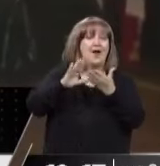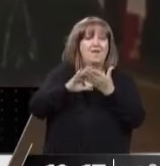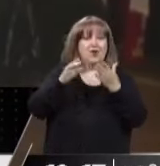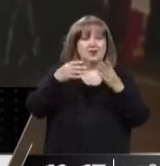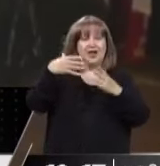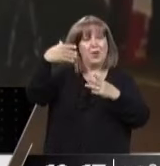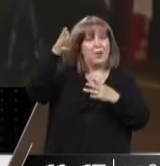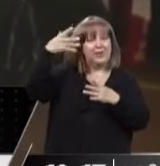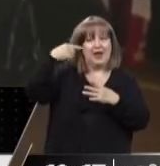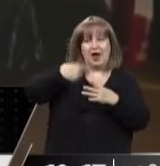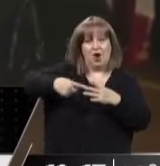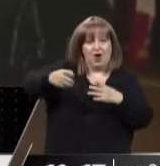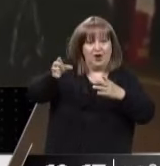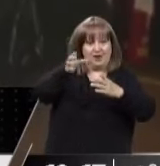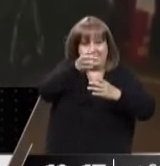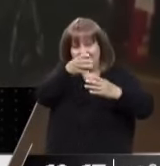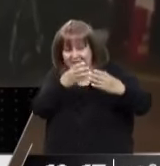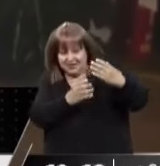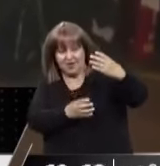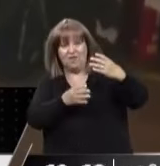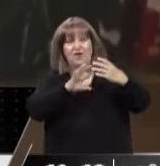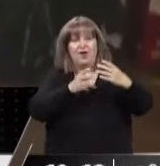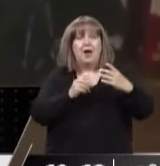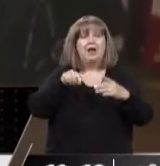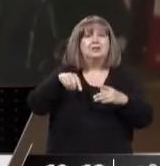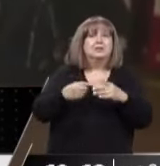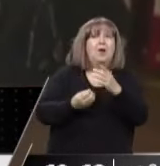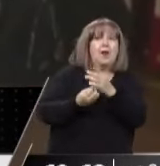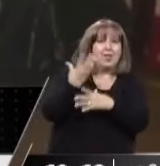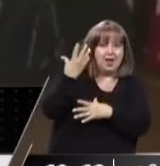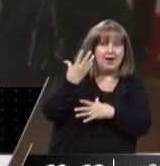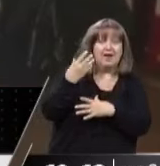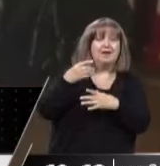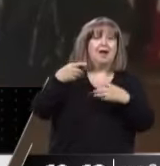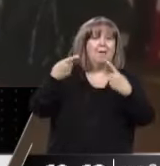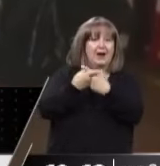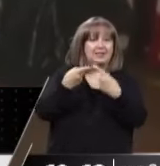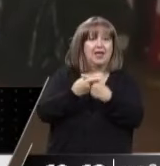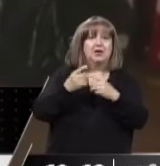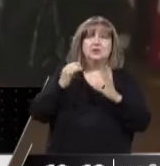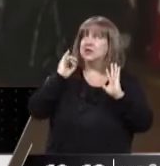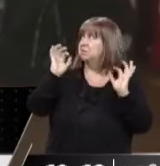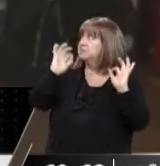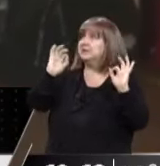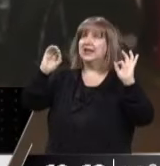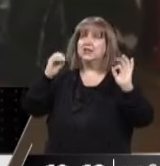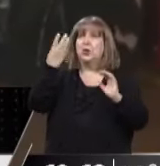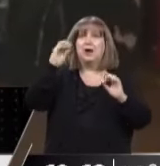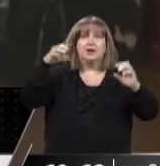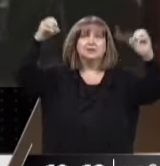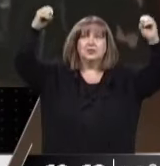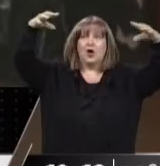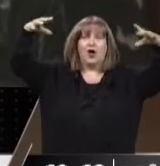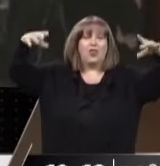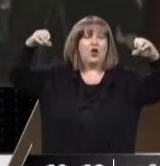con reservas anotadas para el Mundial por los partidos que se juegan en la mañana y ya hasta con el bar decorado incluso para